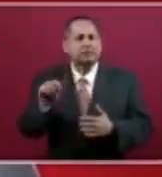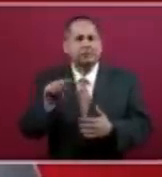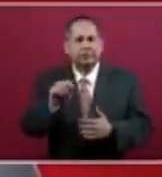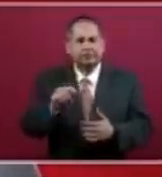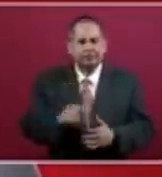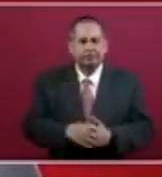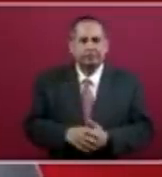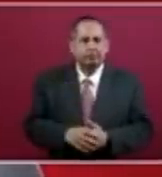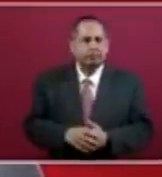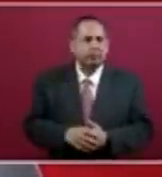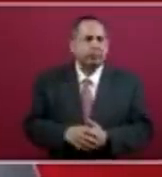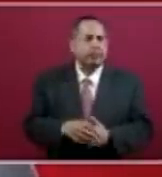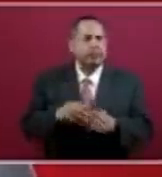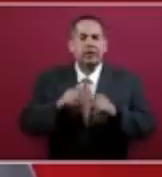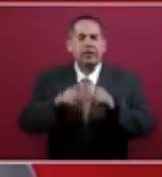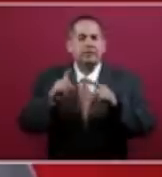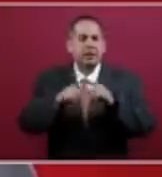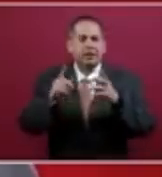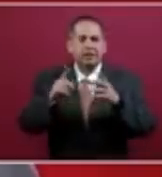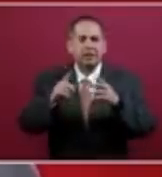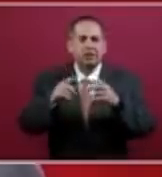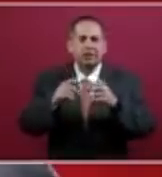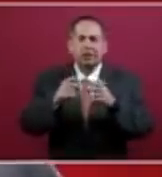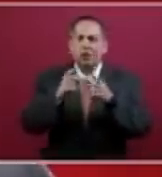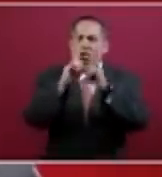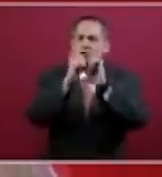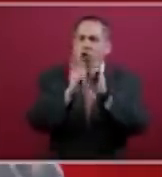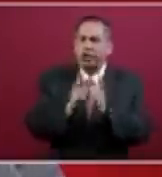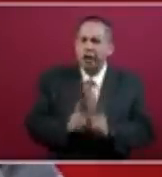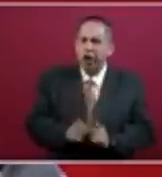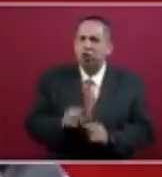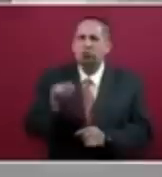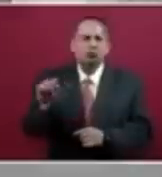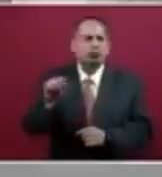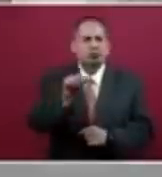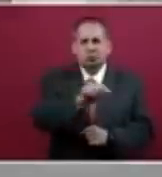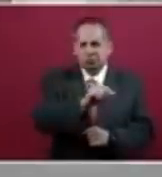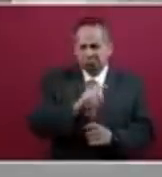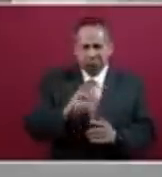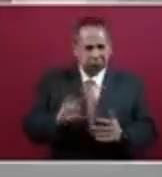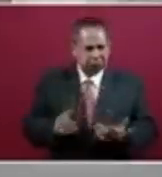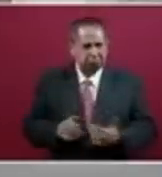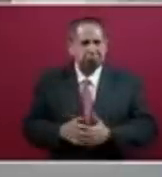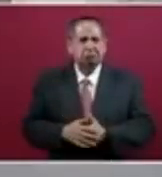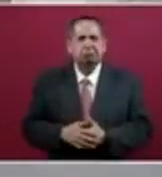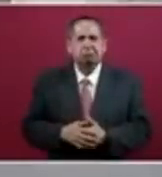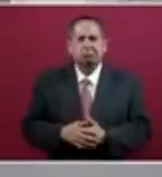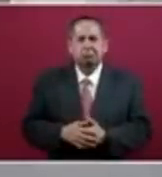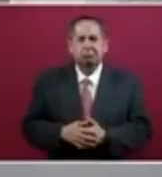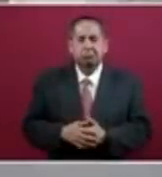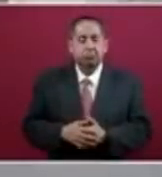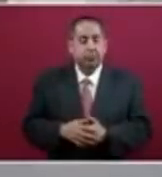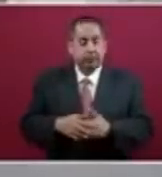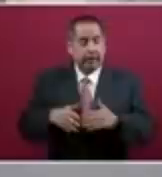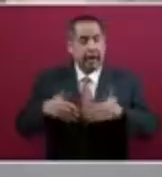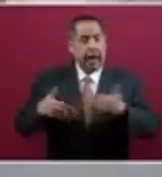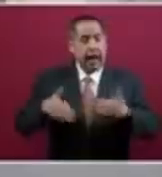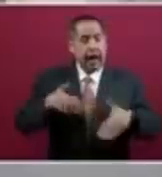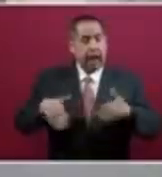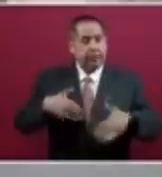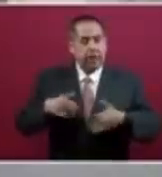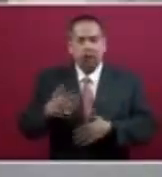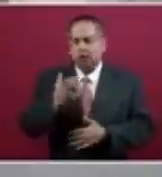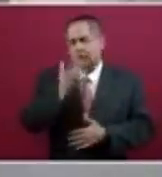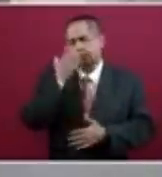en torneos que se van a llevar a cabo. La caminata, por nuestra